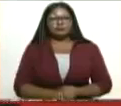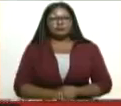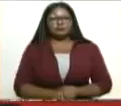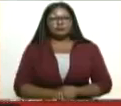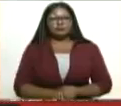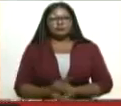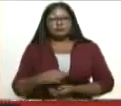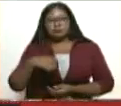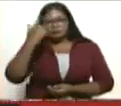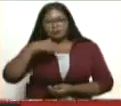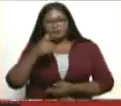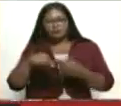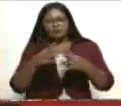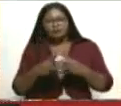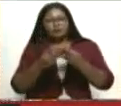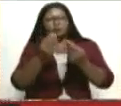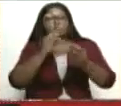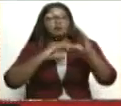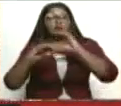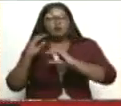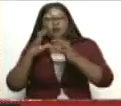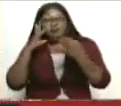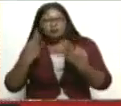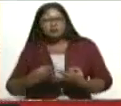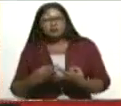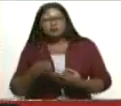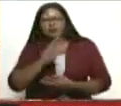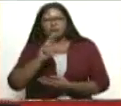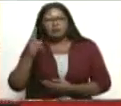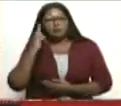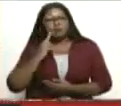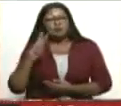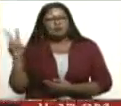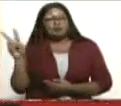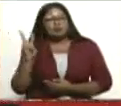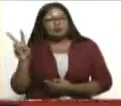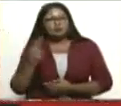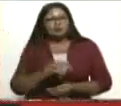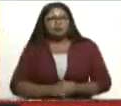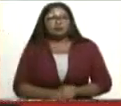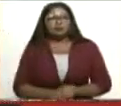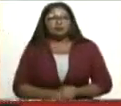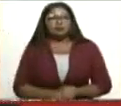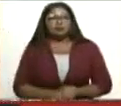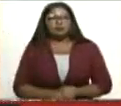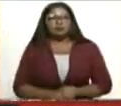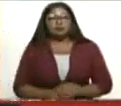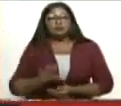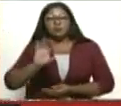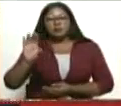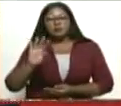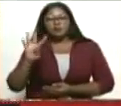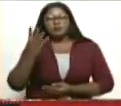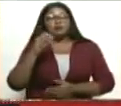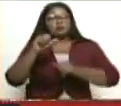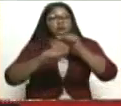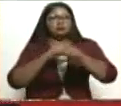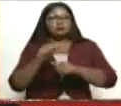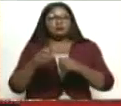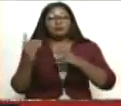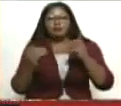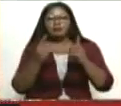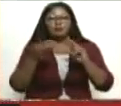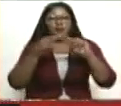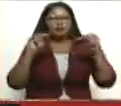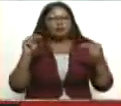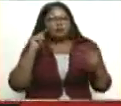Seguidamente, lectura del comunicado oficial de la República Bolivariana de Venezuela, país sede del cuarto ciclo de diálogos de paz